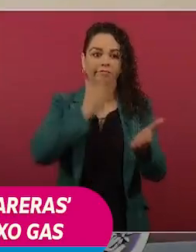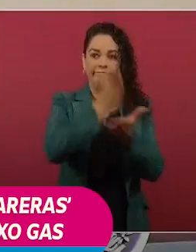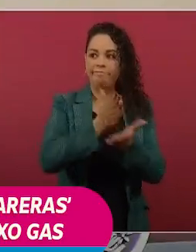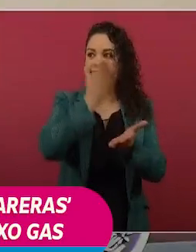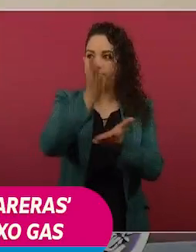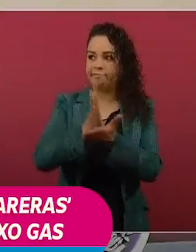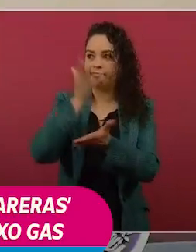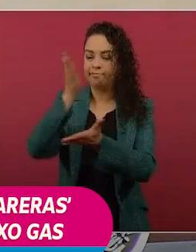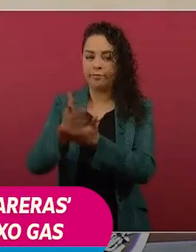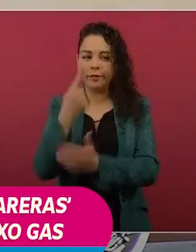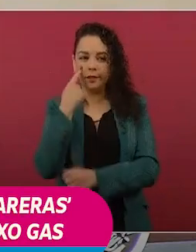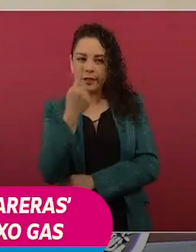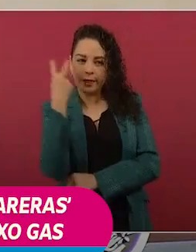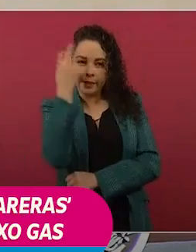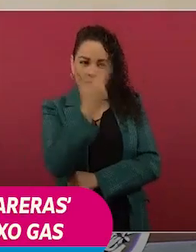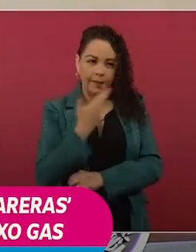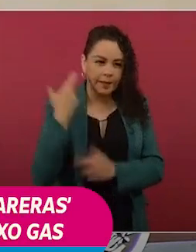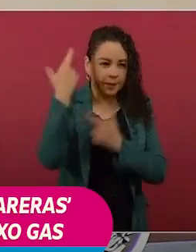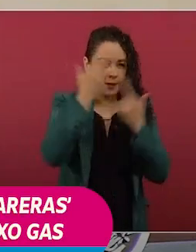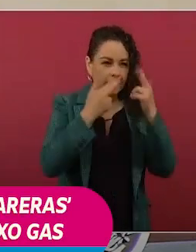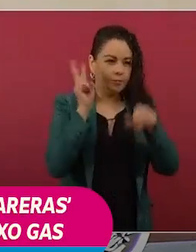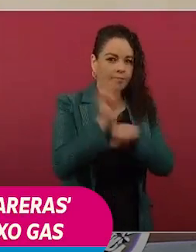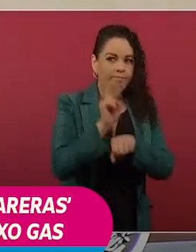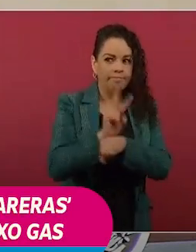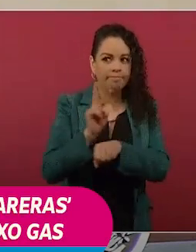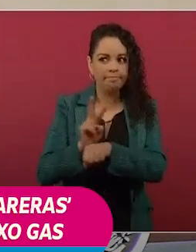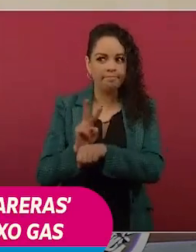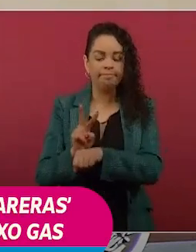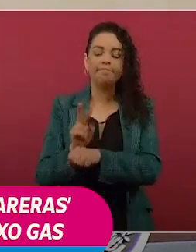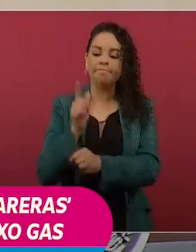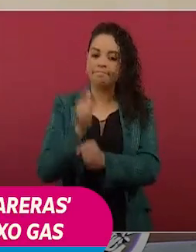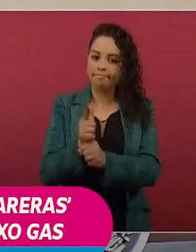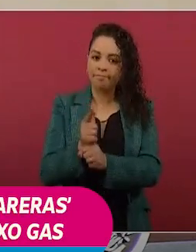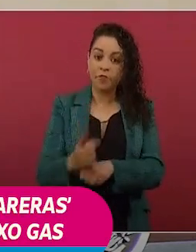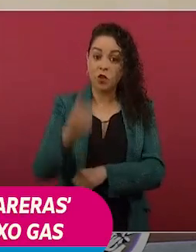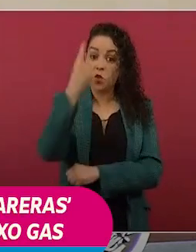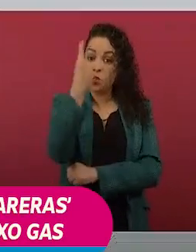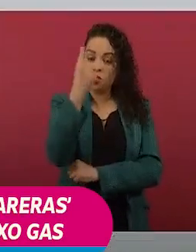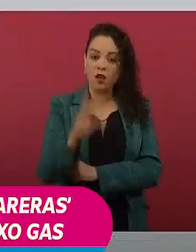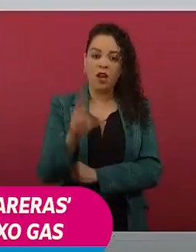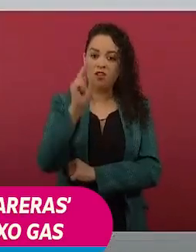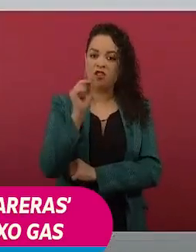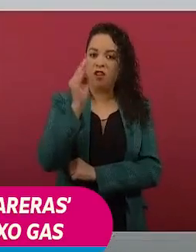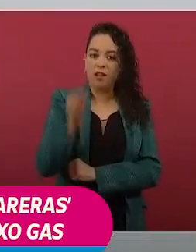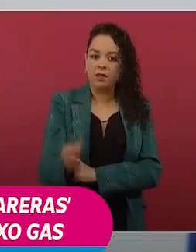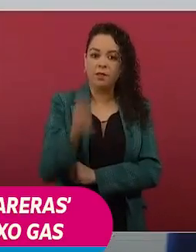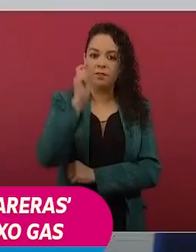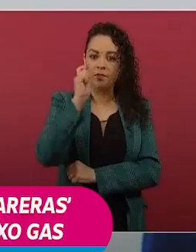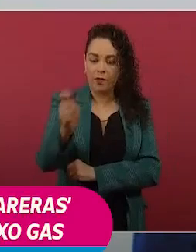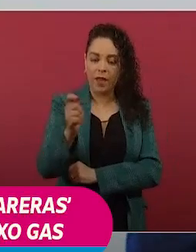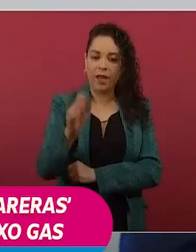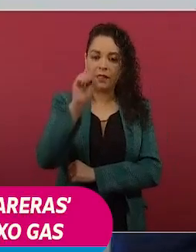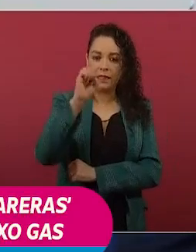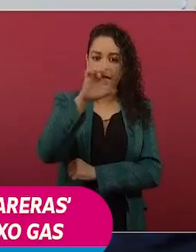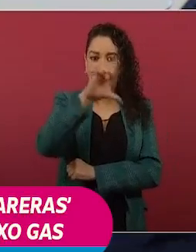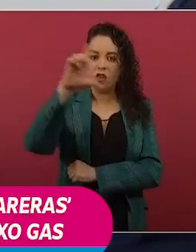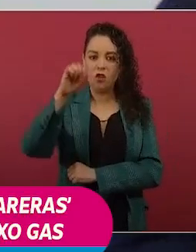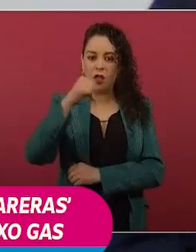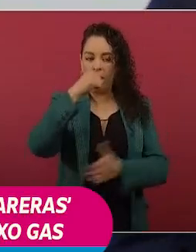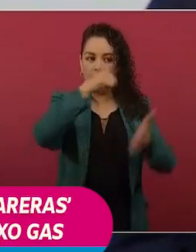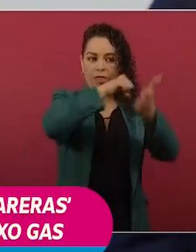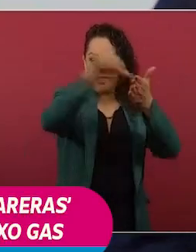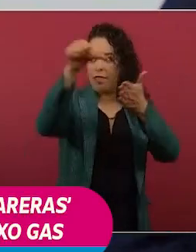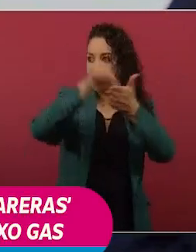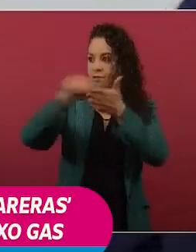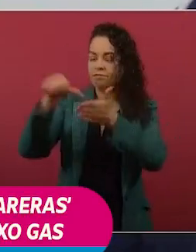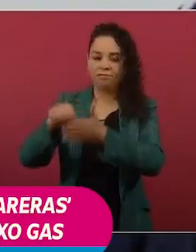o verificaciones. Hubo una gasolinera que se negó a colocar los sellos, ya habiendo encontrado